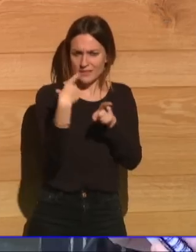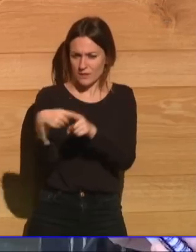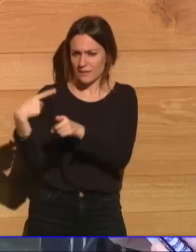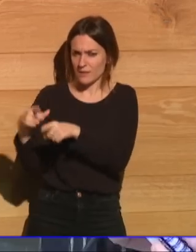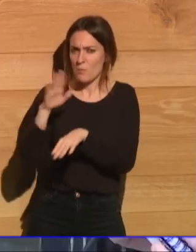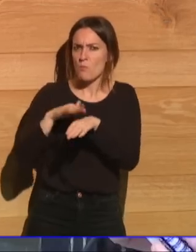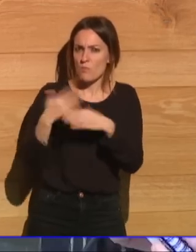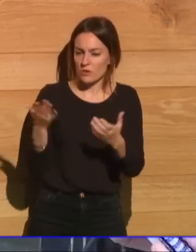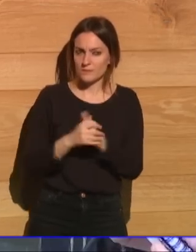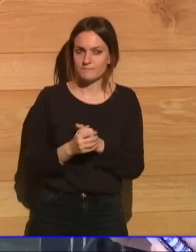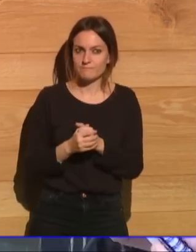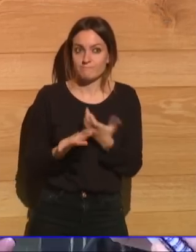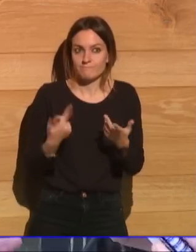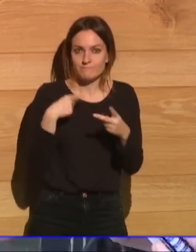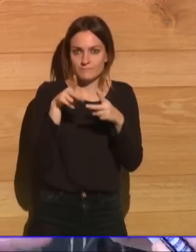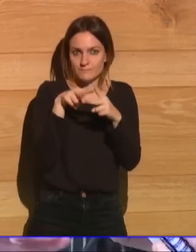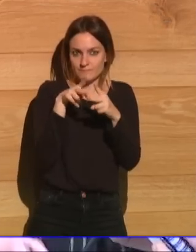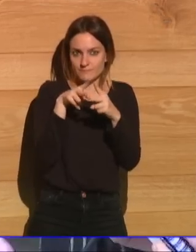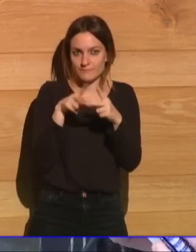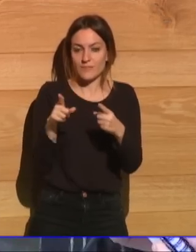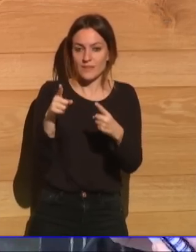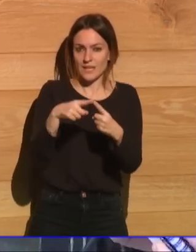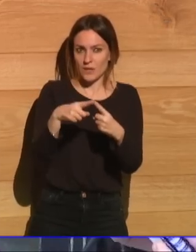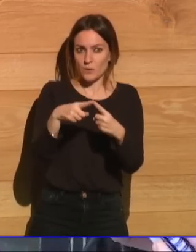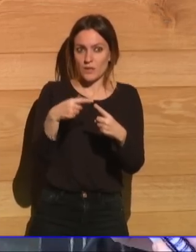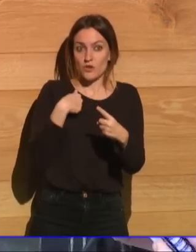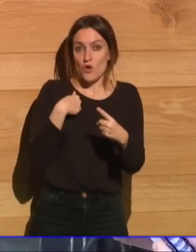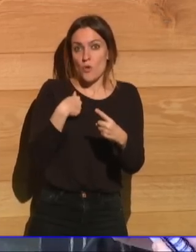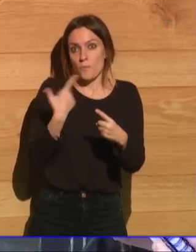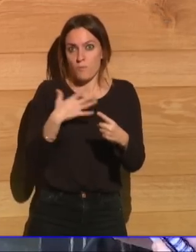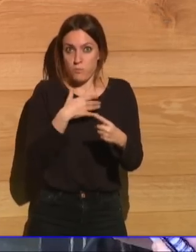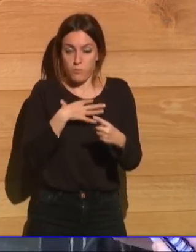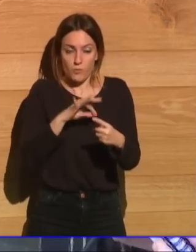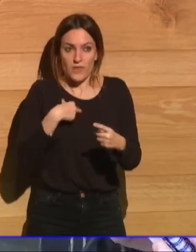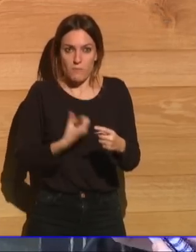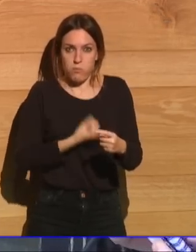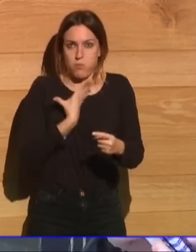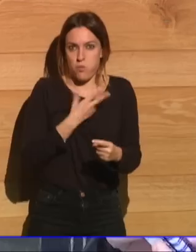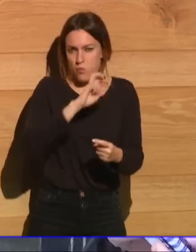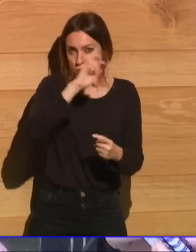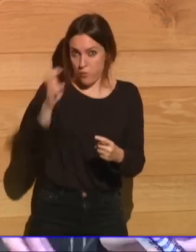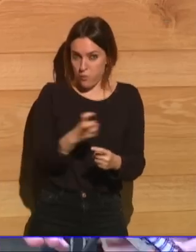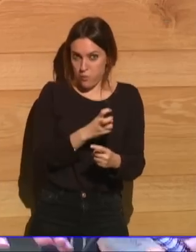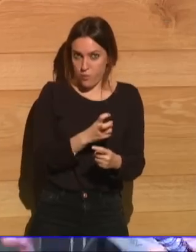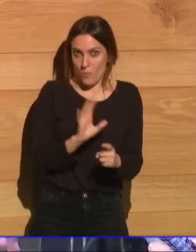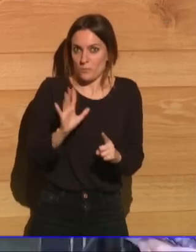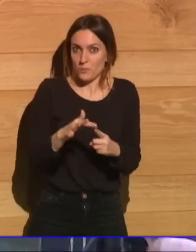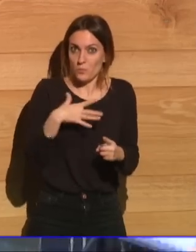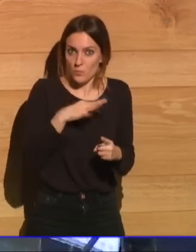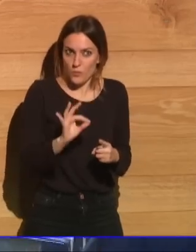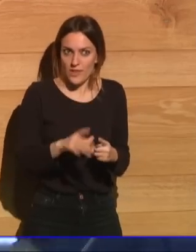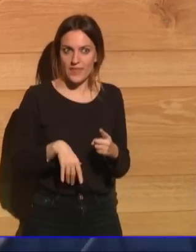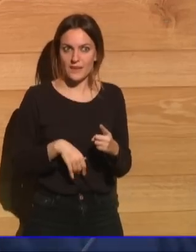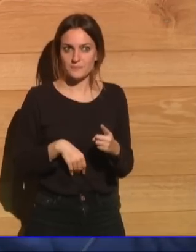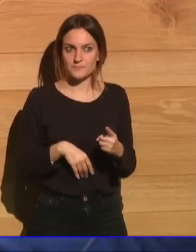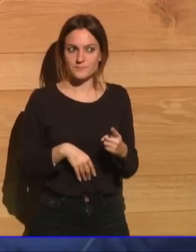de dos. O soy increíblemente multitalentoso, ¿sí? Que no digo que no. Que no lo